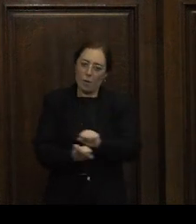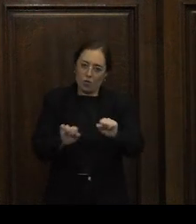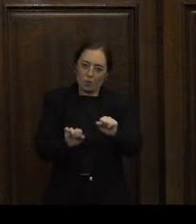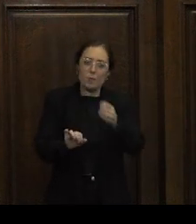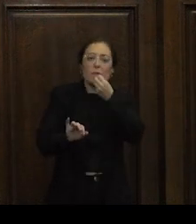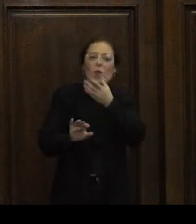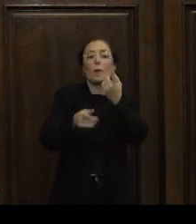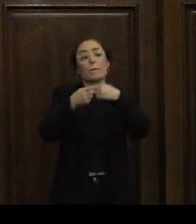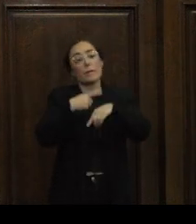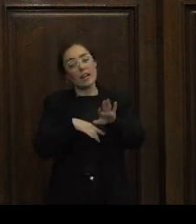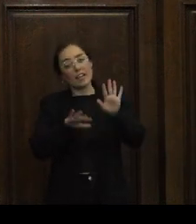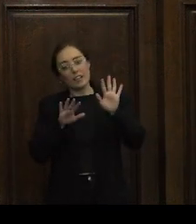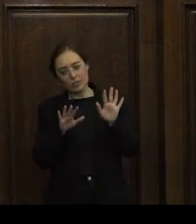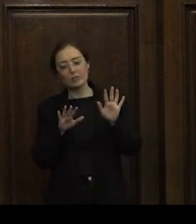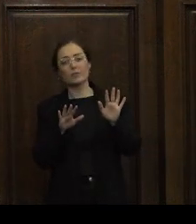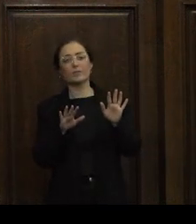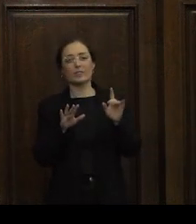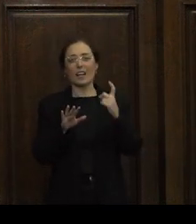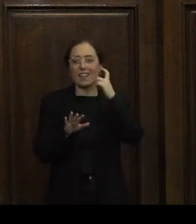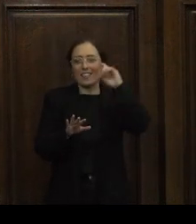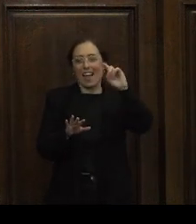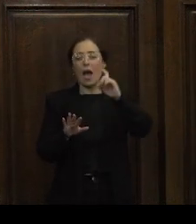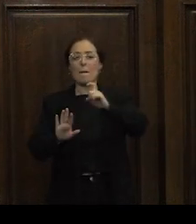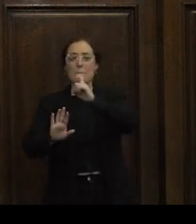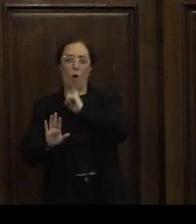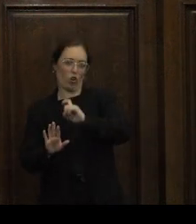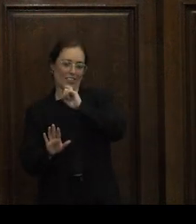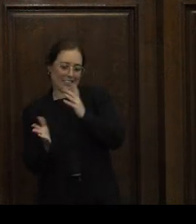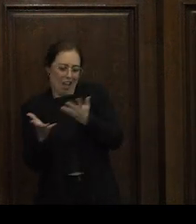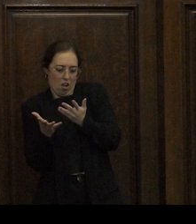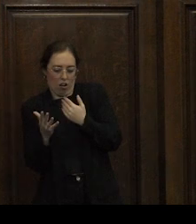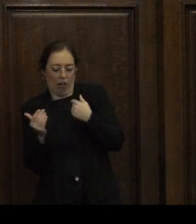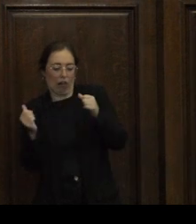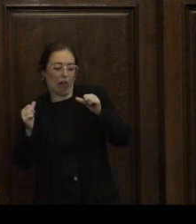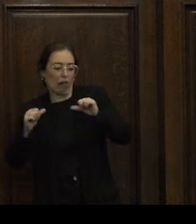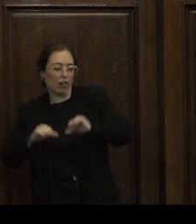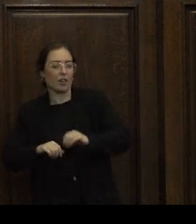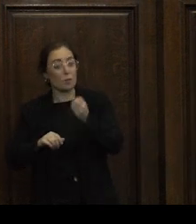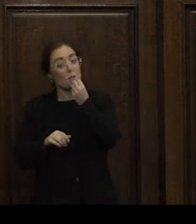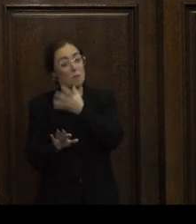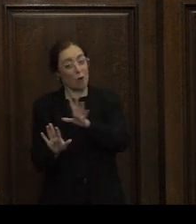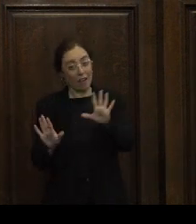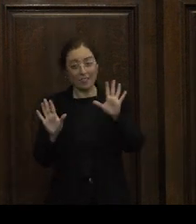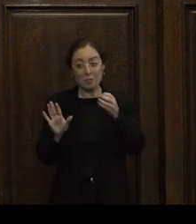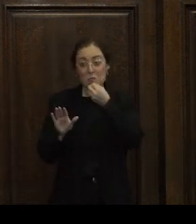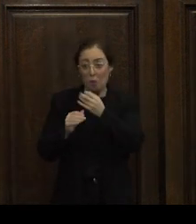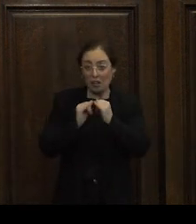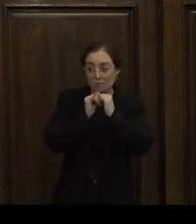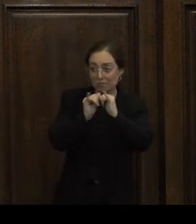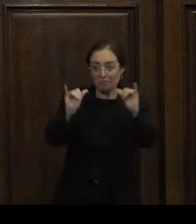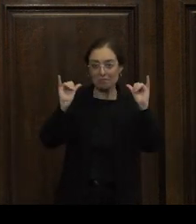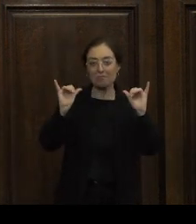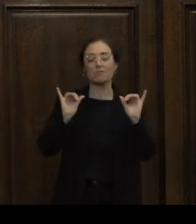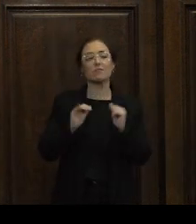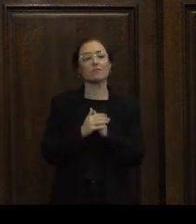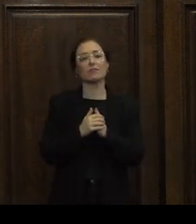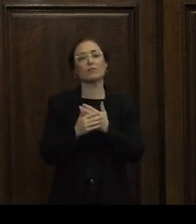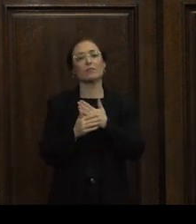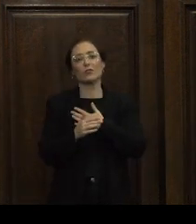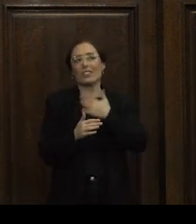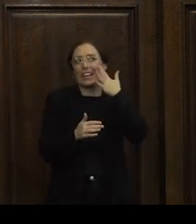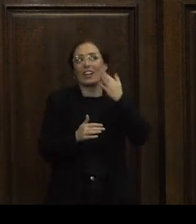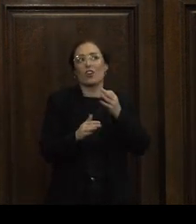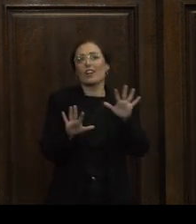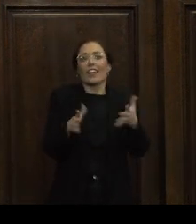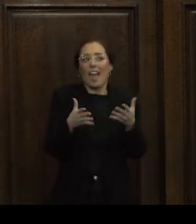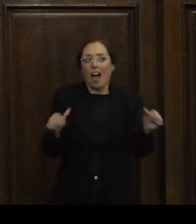posibilidad, evidentemente no. El hecho de que la hipocresía esté en decadencia yo creo que es una buena noticia y hay